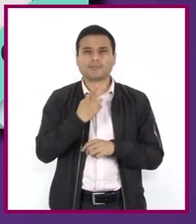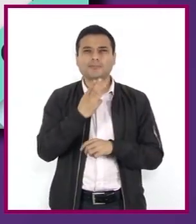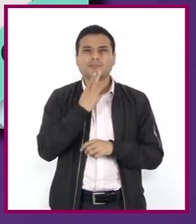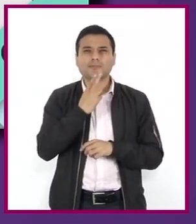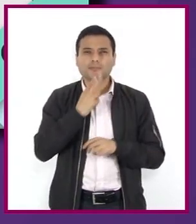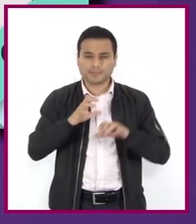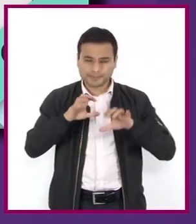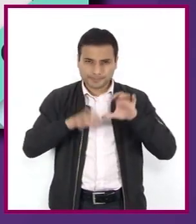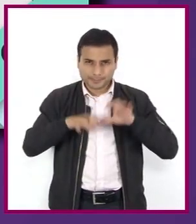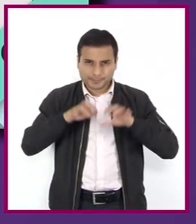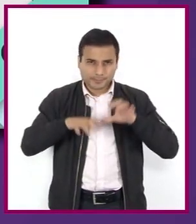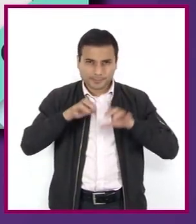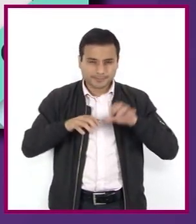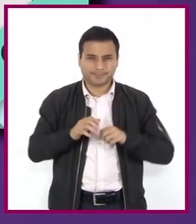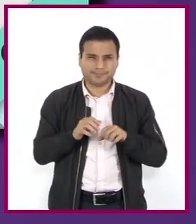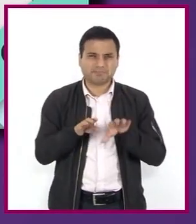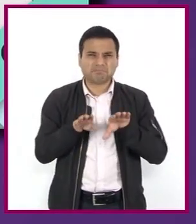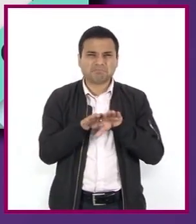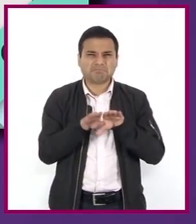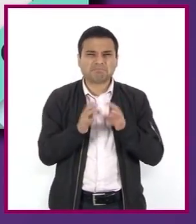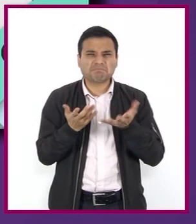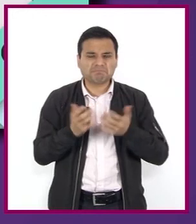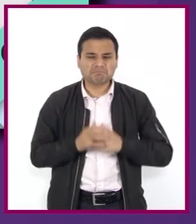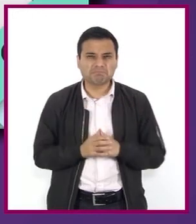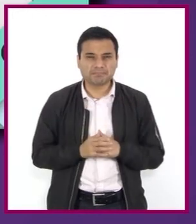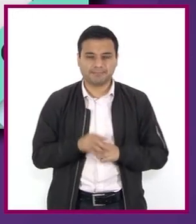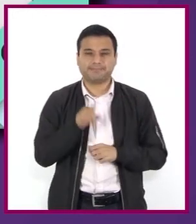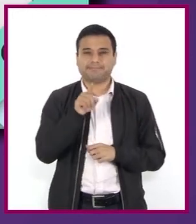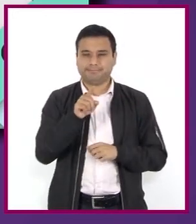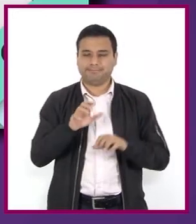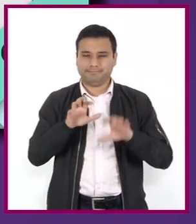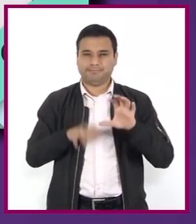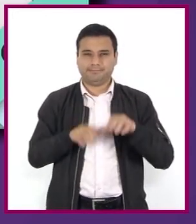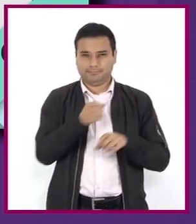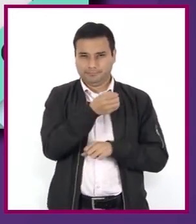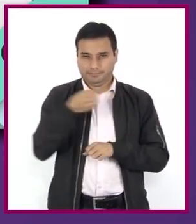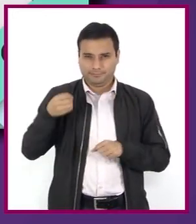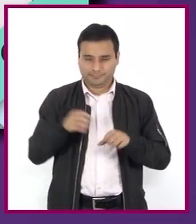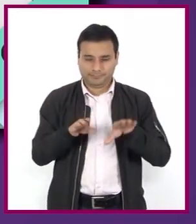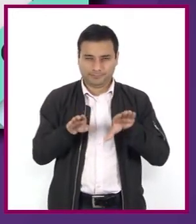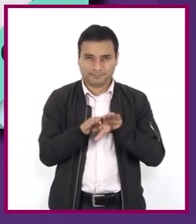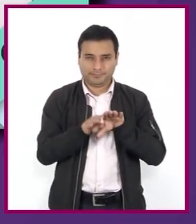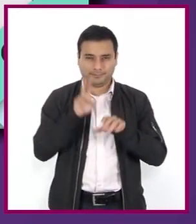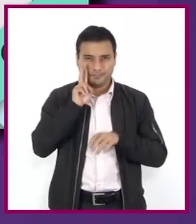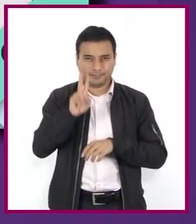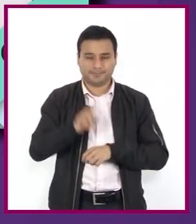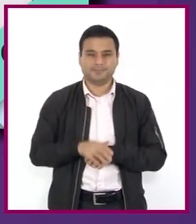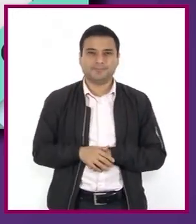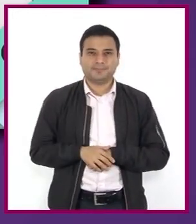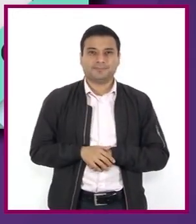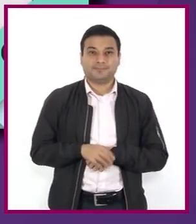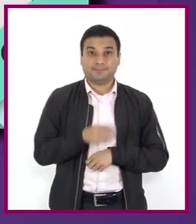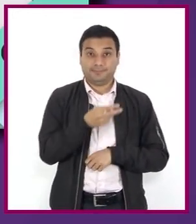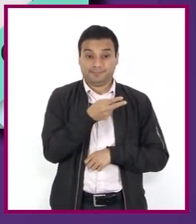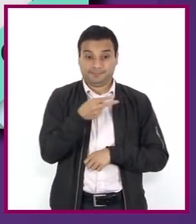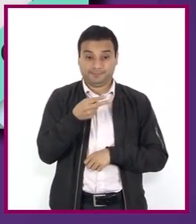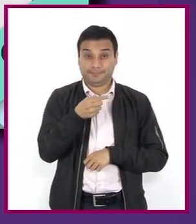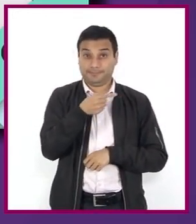celda. Para lograrlo, necesitamos escribir la siguiente operación. Igual,